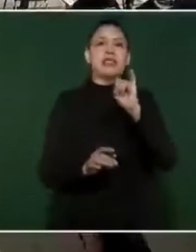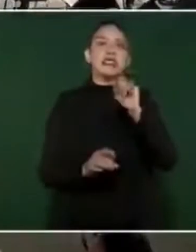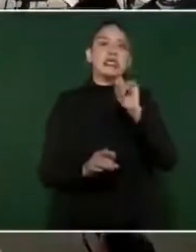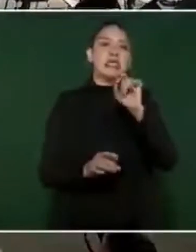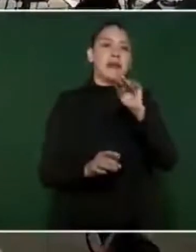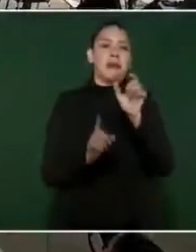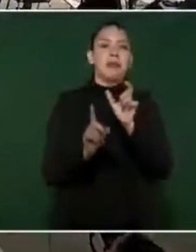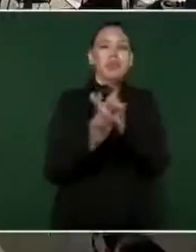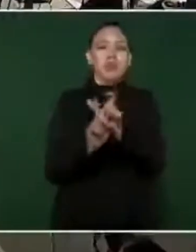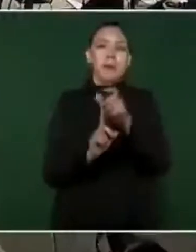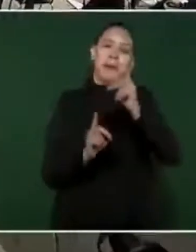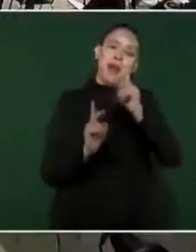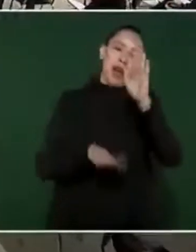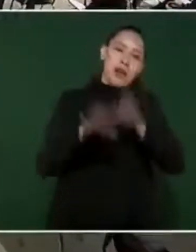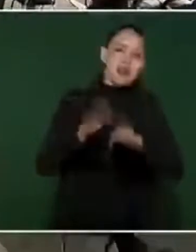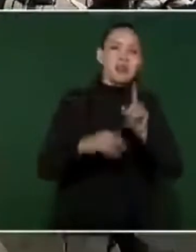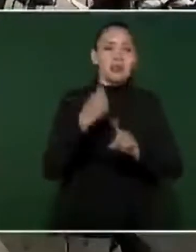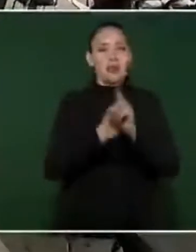en la comunicación.